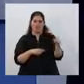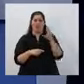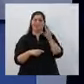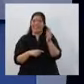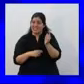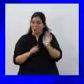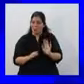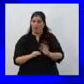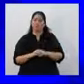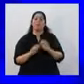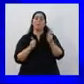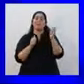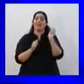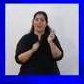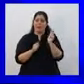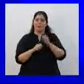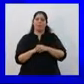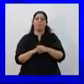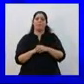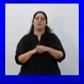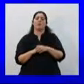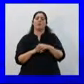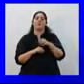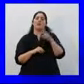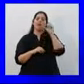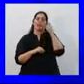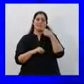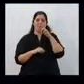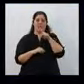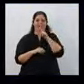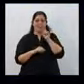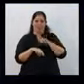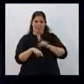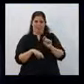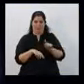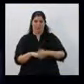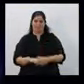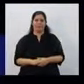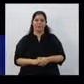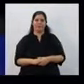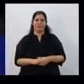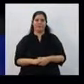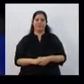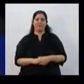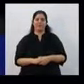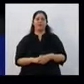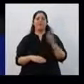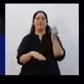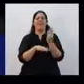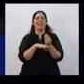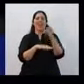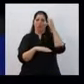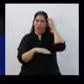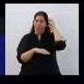segundos quien arranca este bloque es josé luis espert su tiempo el candidato roberto